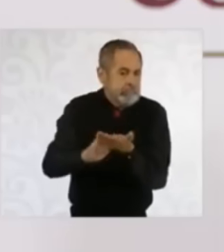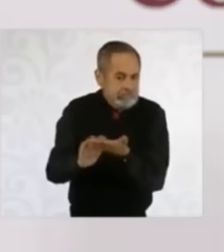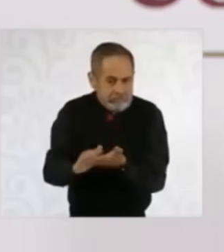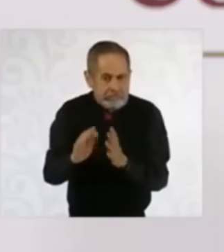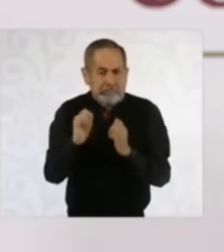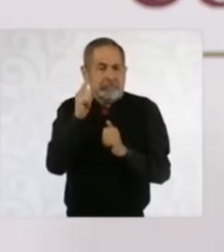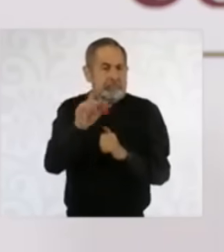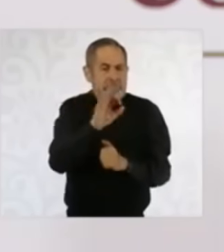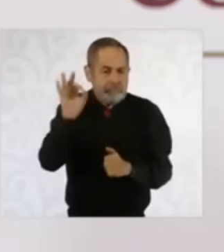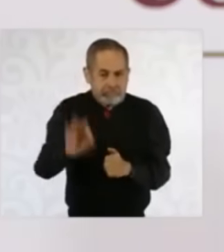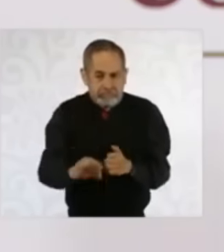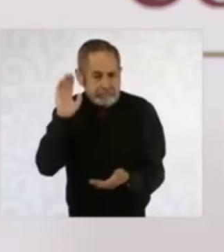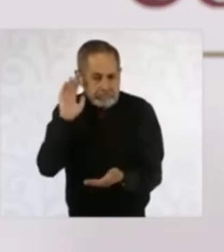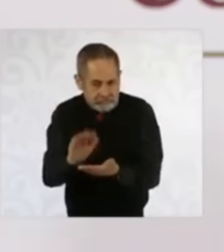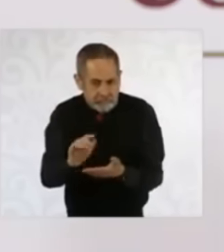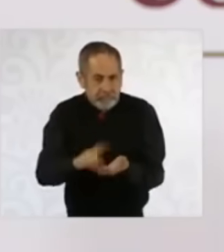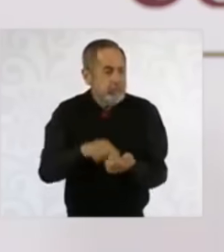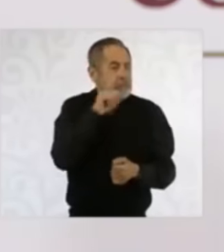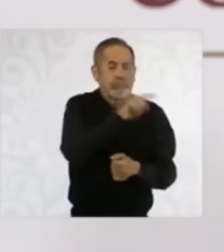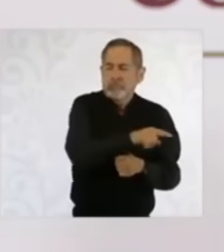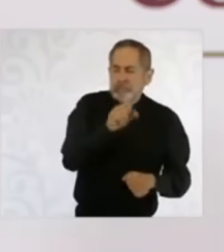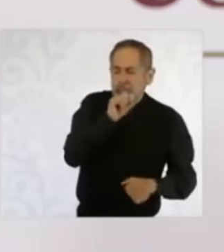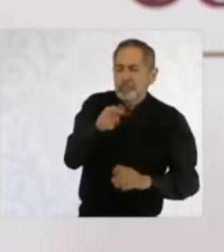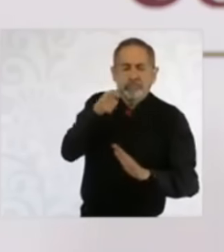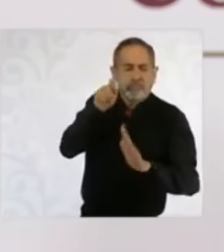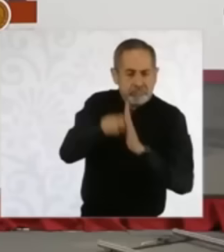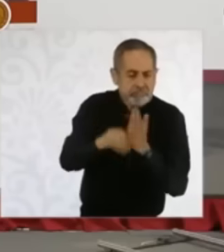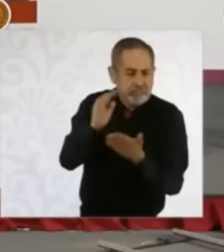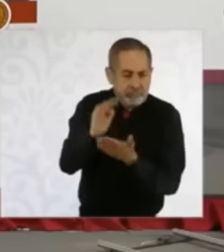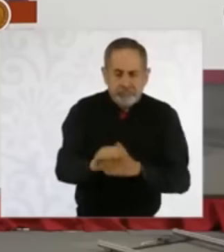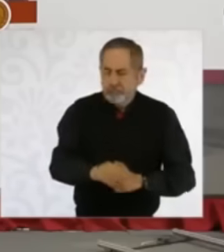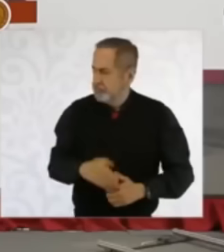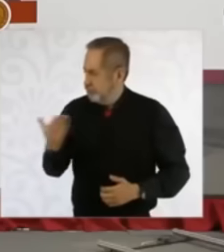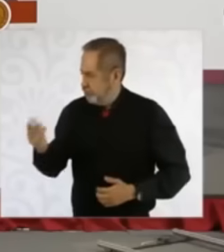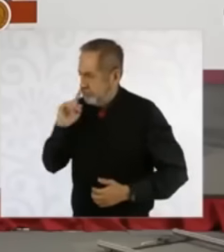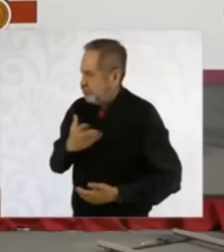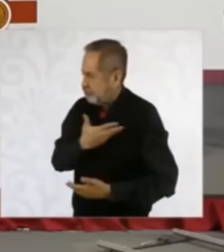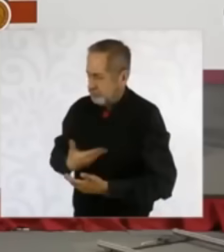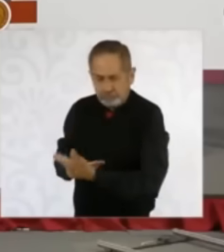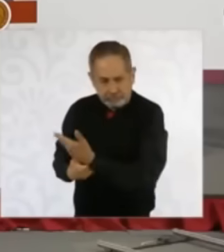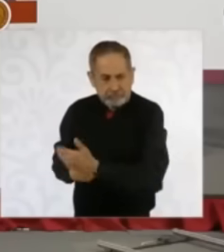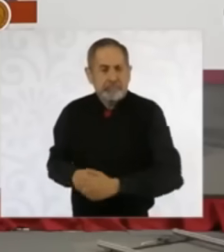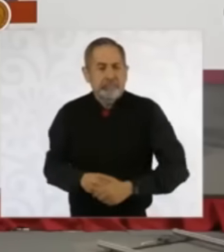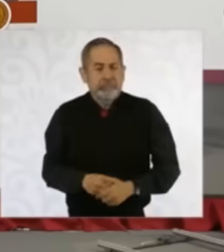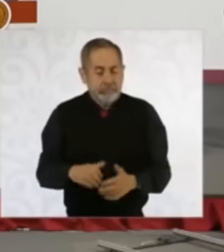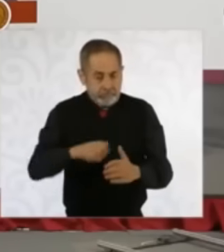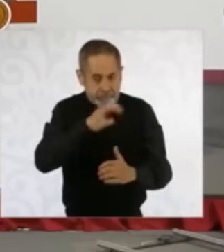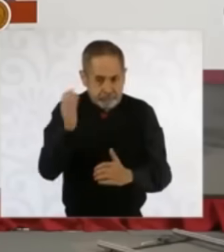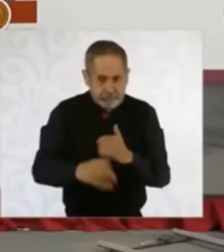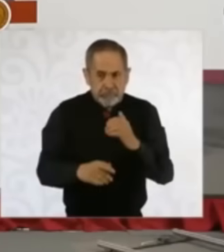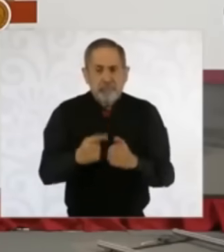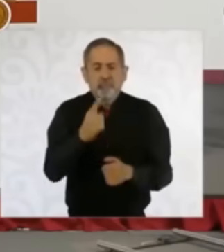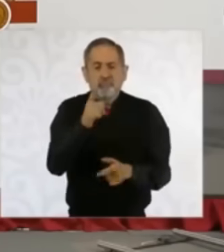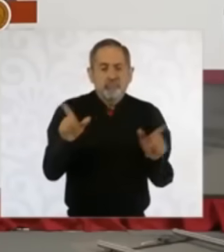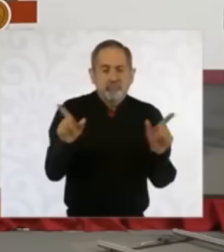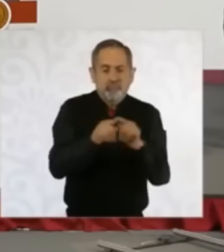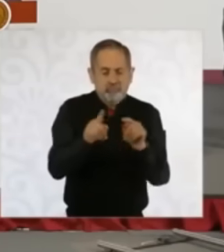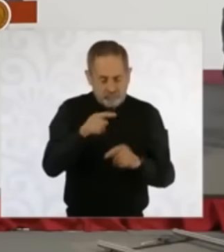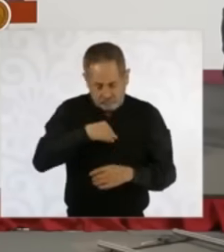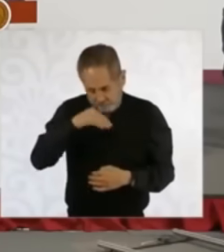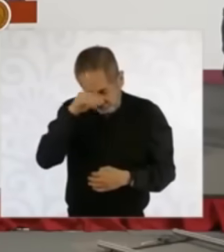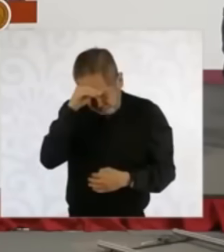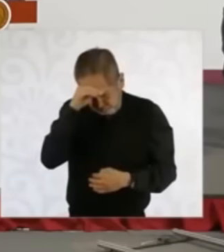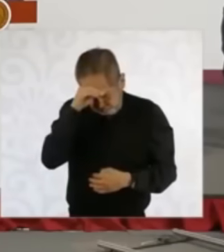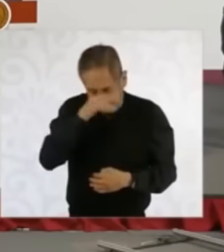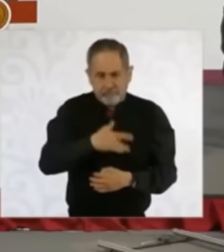estaban esperando Así que si tienen alguna duda dejen sus comentarios y con gusto les responderemos Y si apoyan el segundo piso de